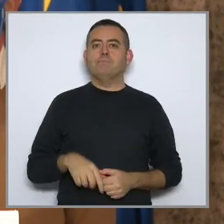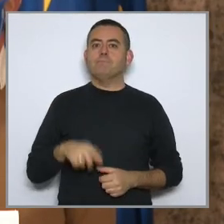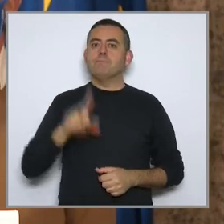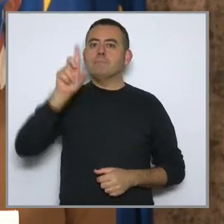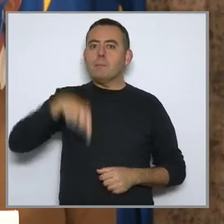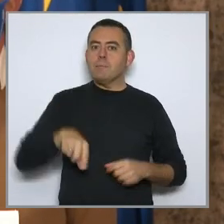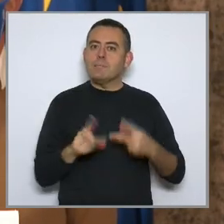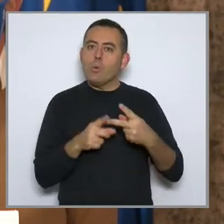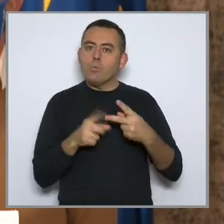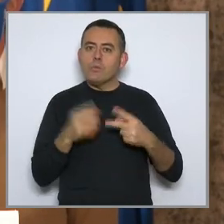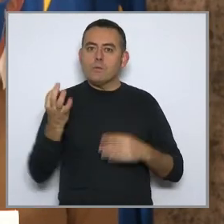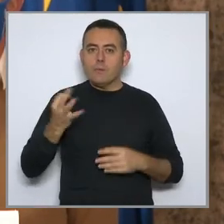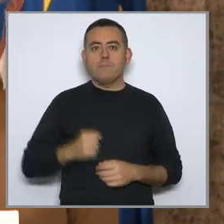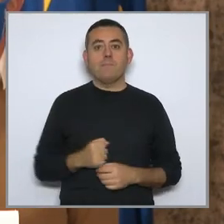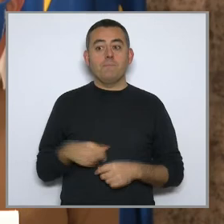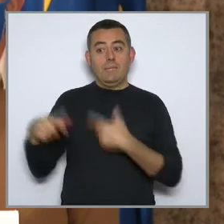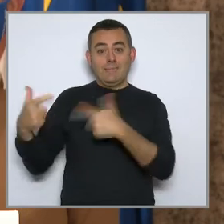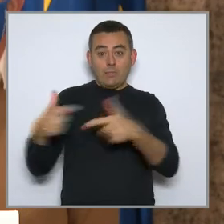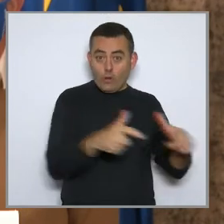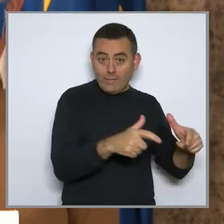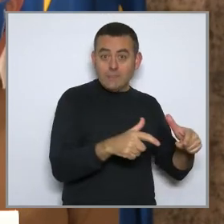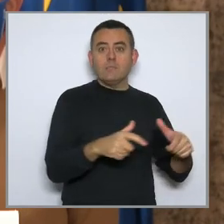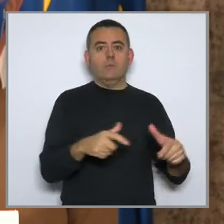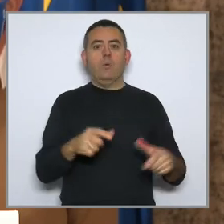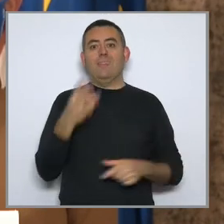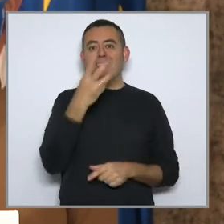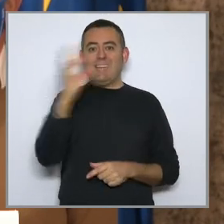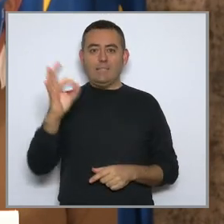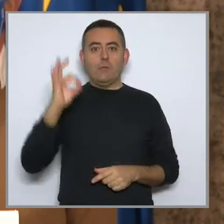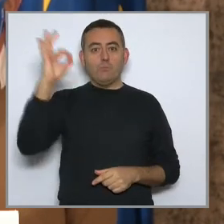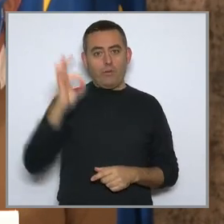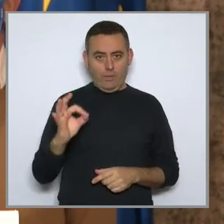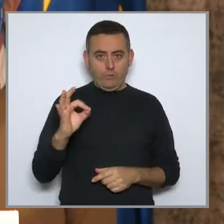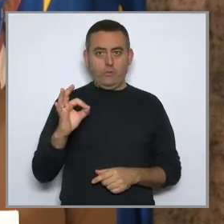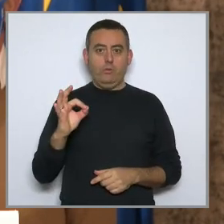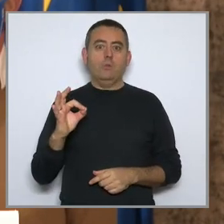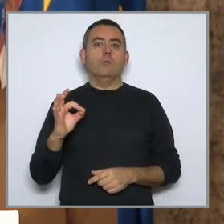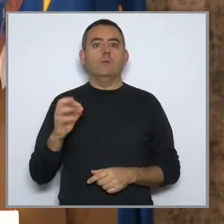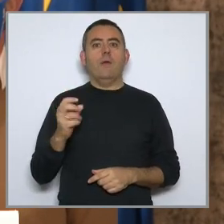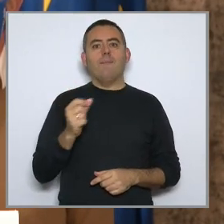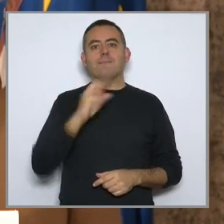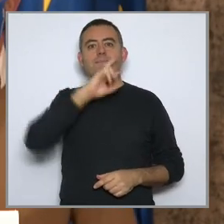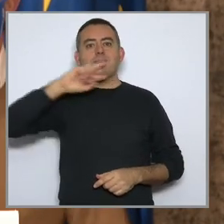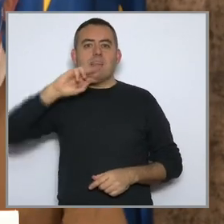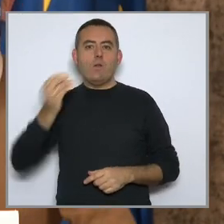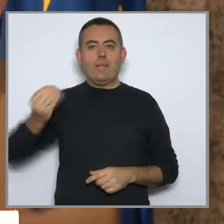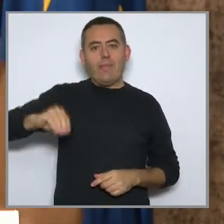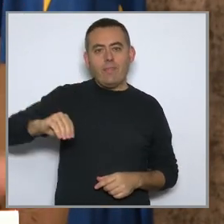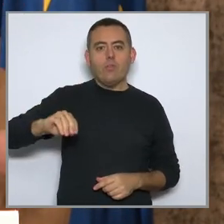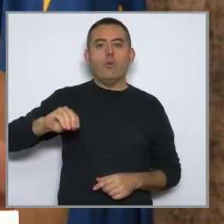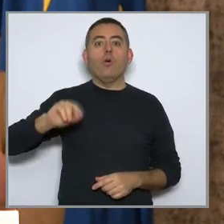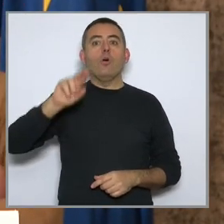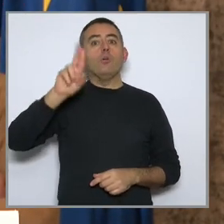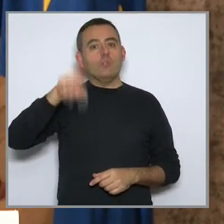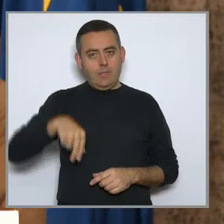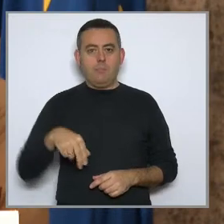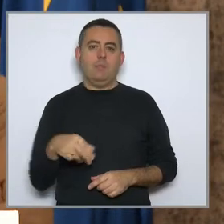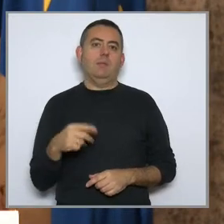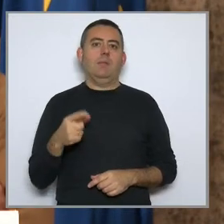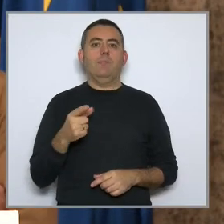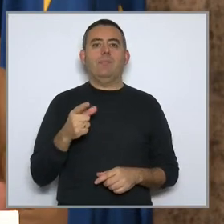mencionados concentran el 30% de la pérdida del valor añadido y el 59% de la destrucción de empleo en la Comunidad